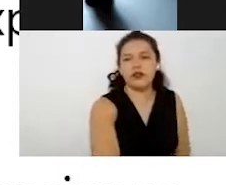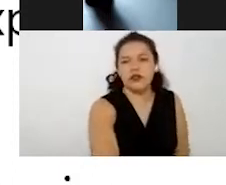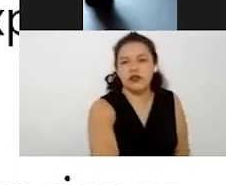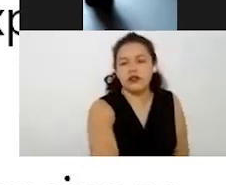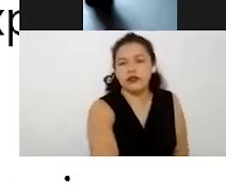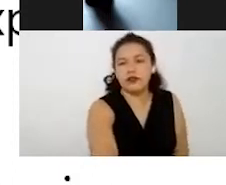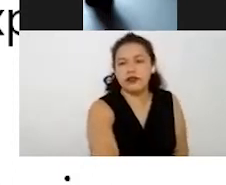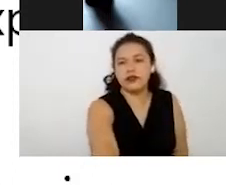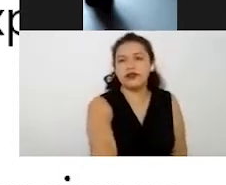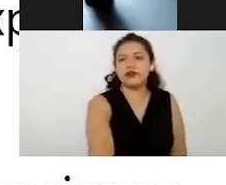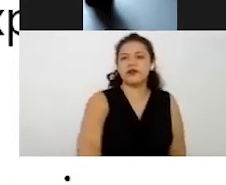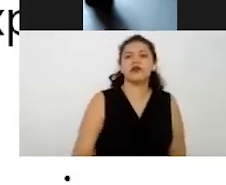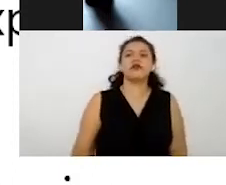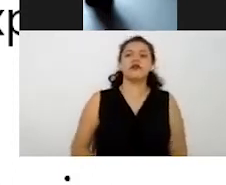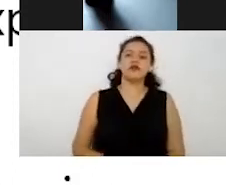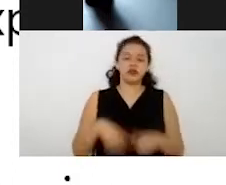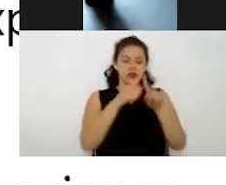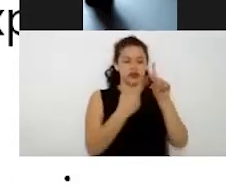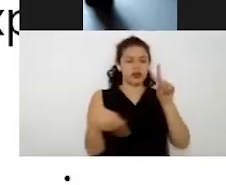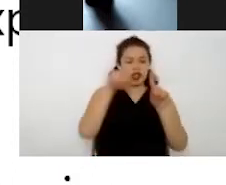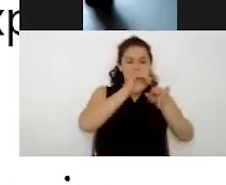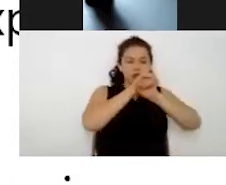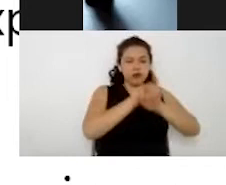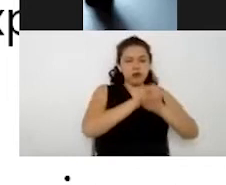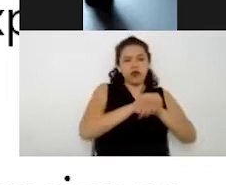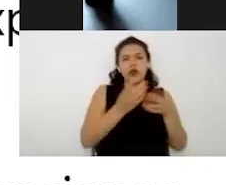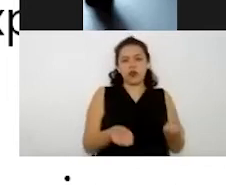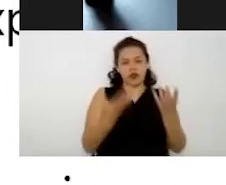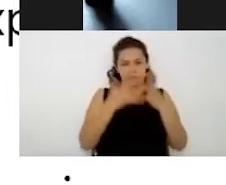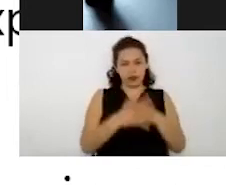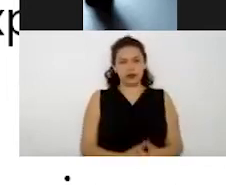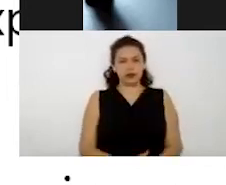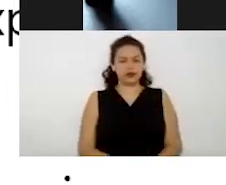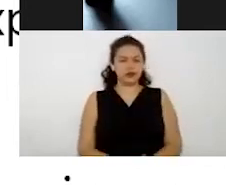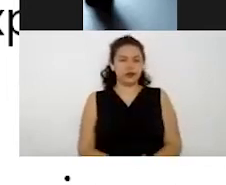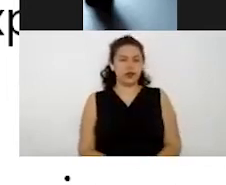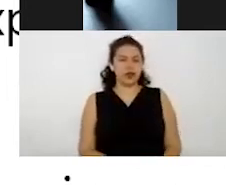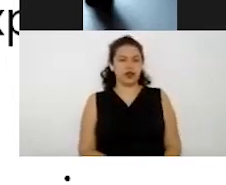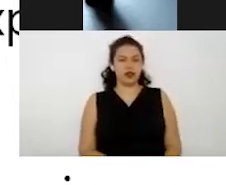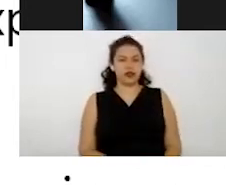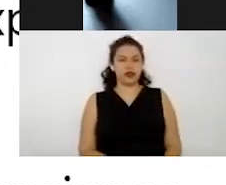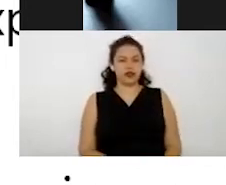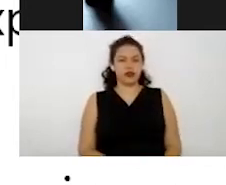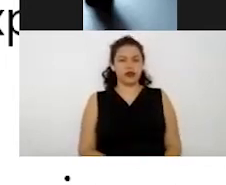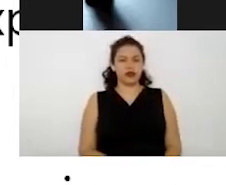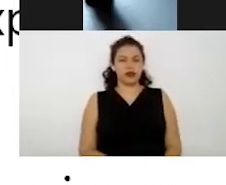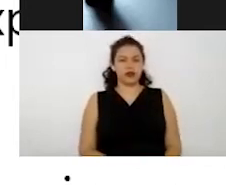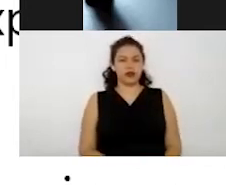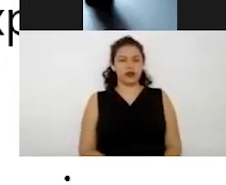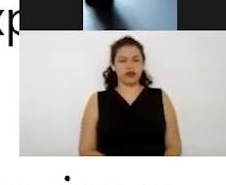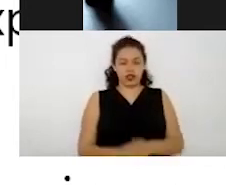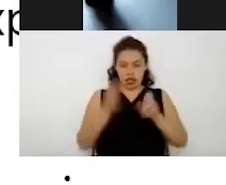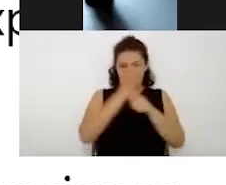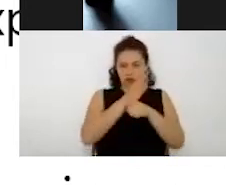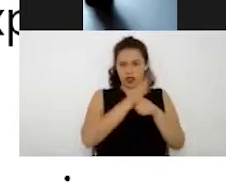¿Cuántas compresiones por ciclo? Ah, las compresiones por ciclo. Ok. Actualmente, Entonces, la AJA ¿cuántas compresiones están?